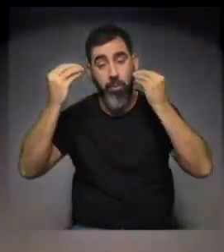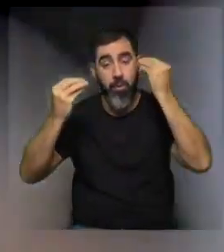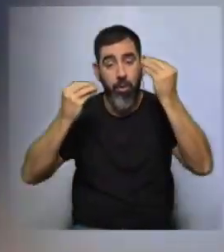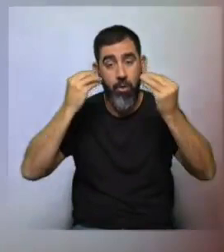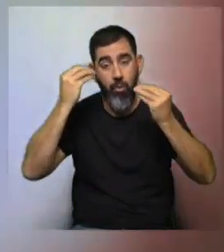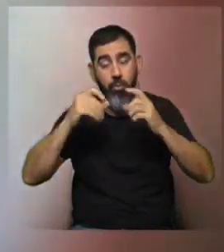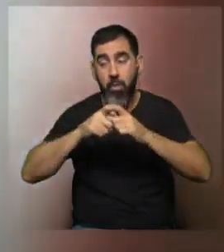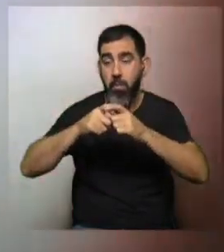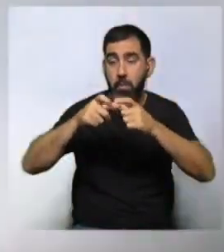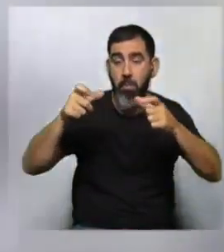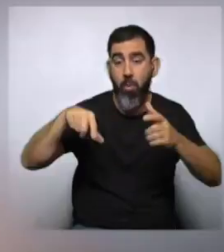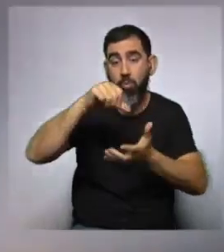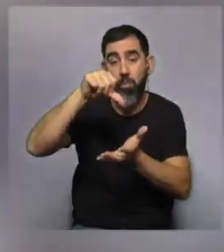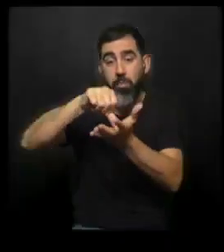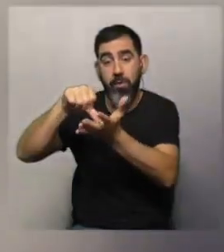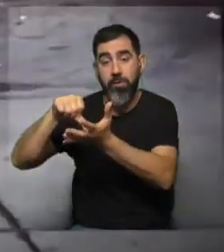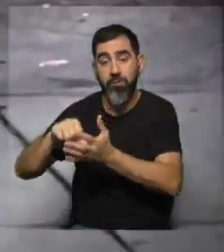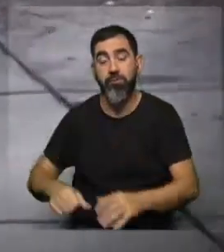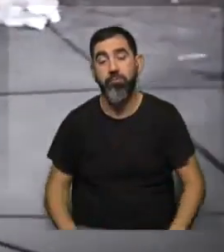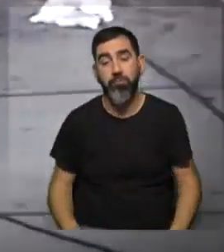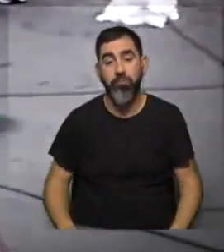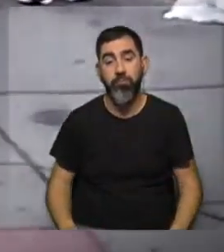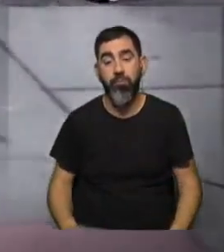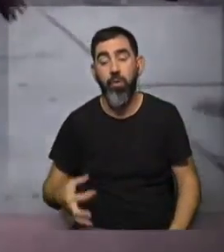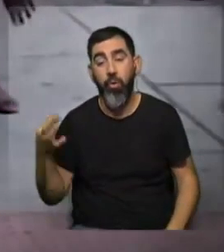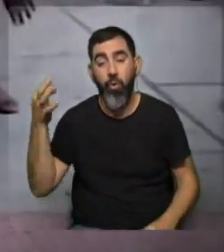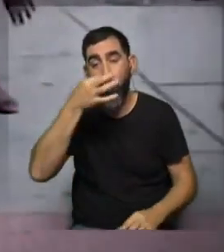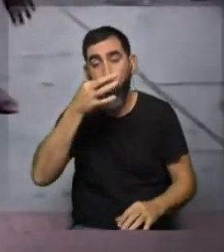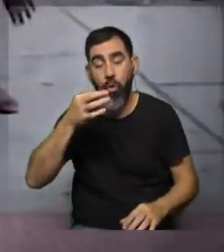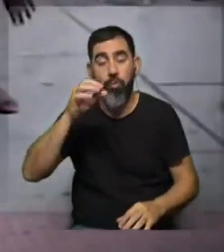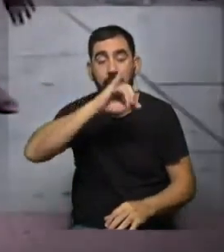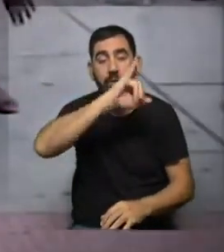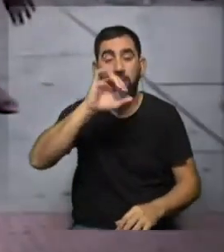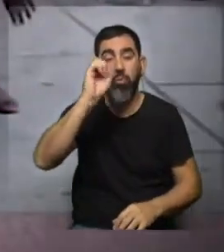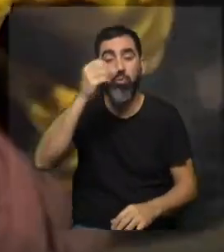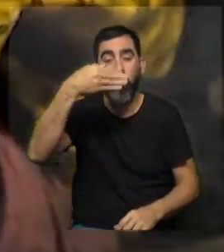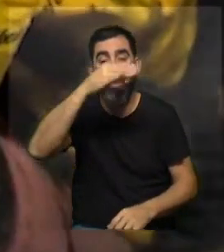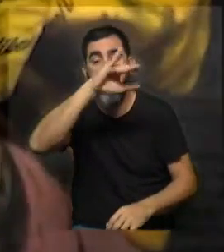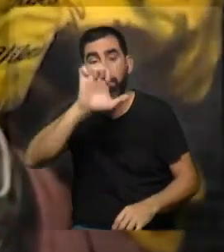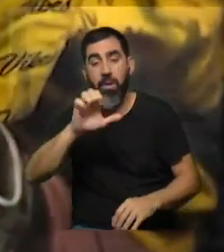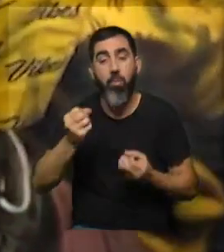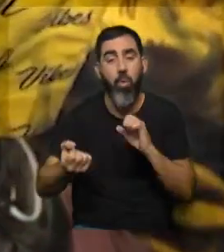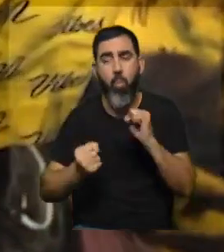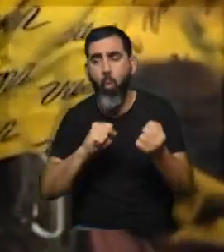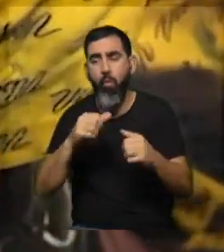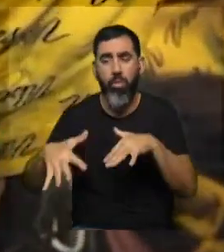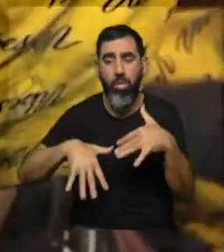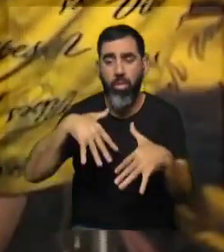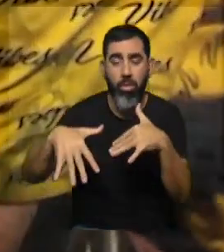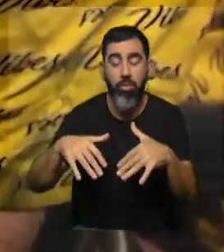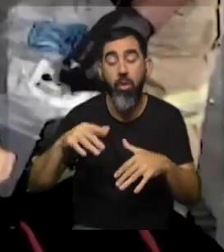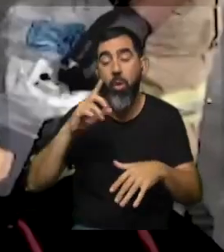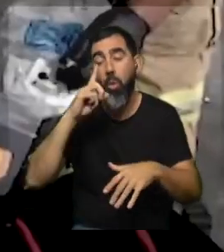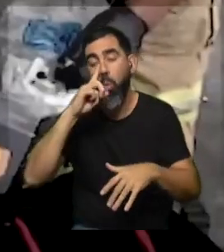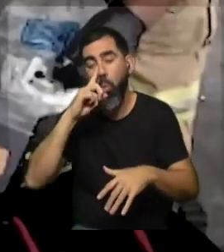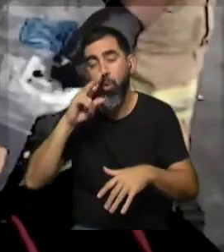indicio de expansión a otras regiones llamada drogas zombie por como afecta la movilidad de los consumidores entre junio de 2021